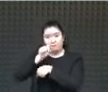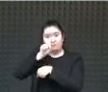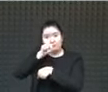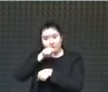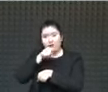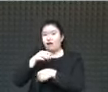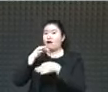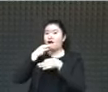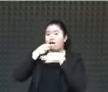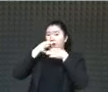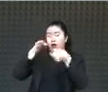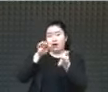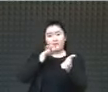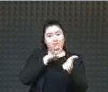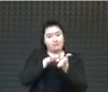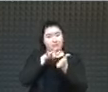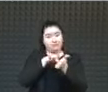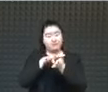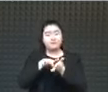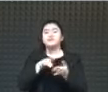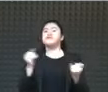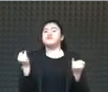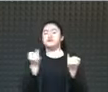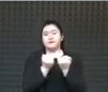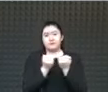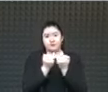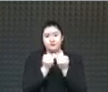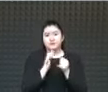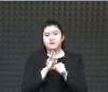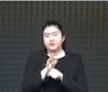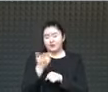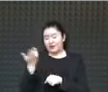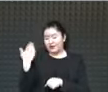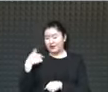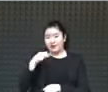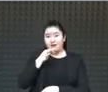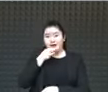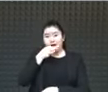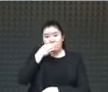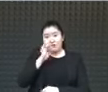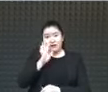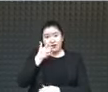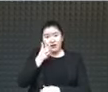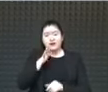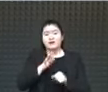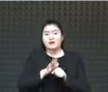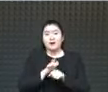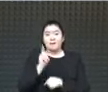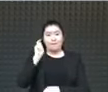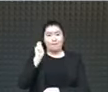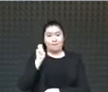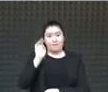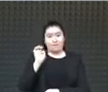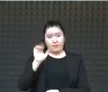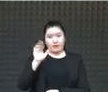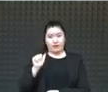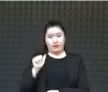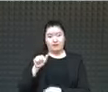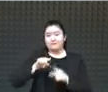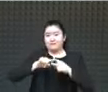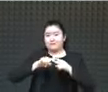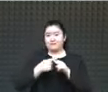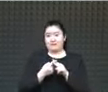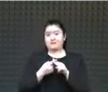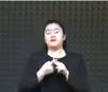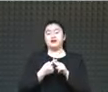apoyo, así como algo que ya había anunciado, el incremento de mi beca para empezar, que además ahora lleva